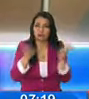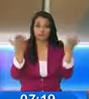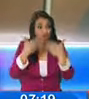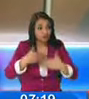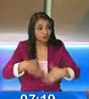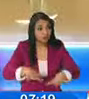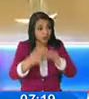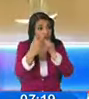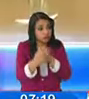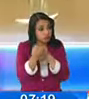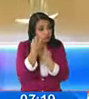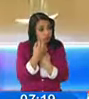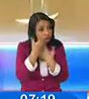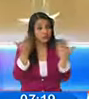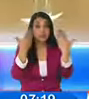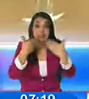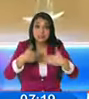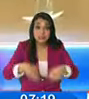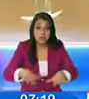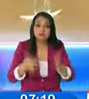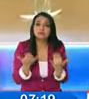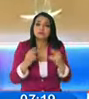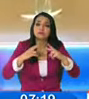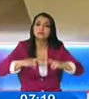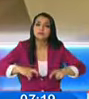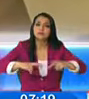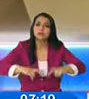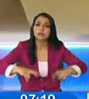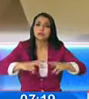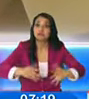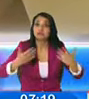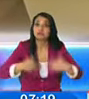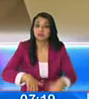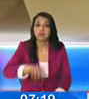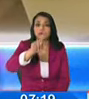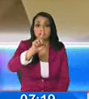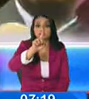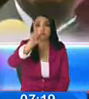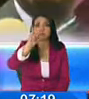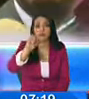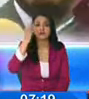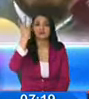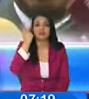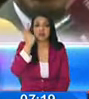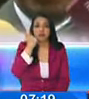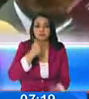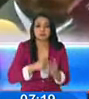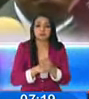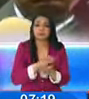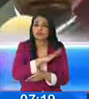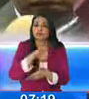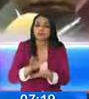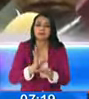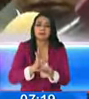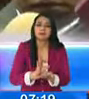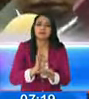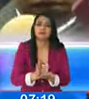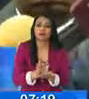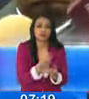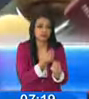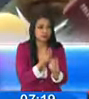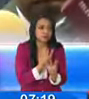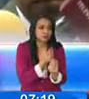las audiencias, mencionó que esta investigación cumplirá ya 120 días. Todos los testimonios recibidos a lo largo del día de hoy,